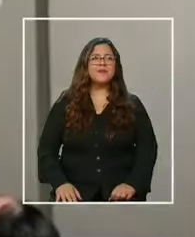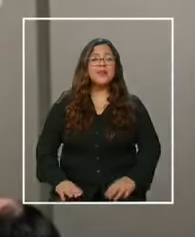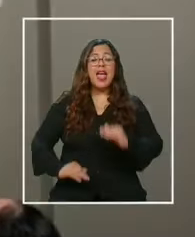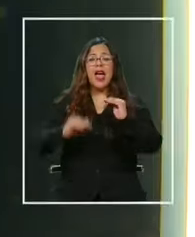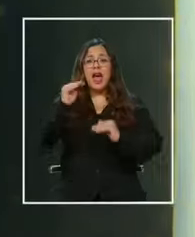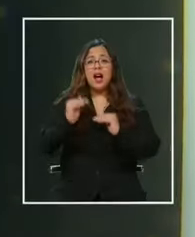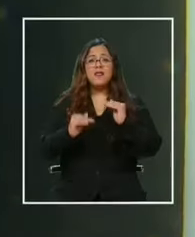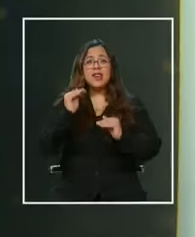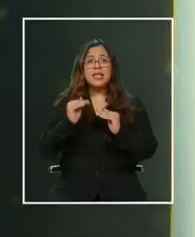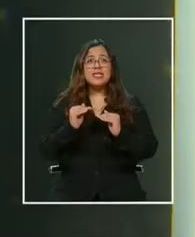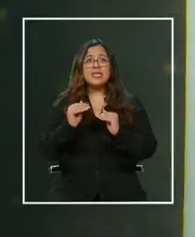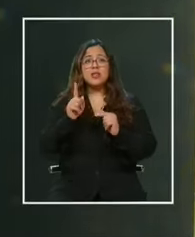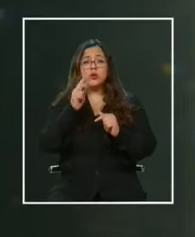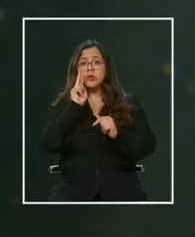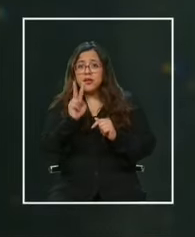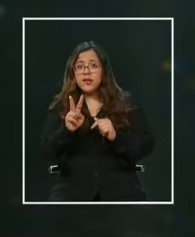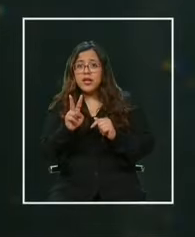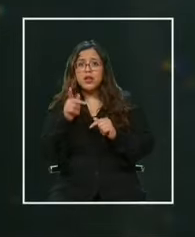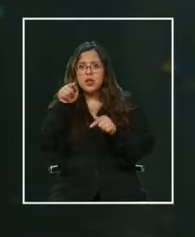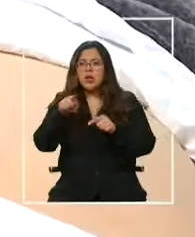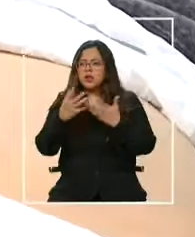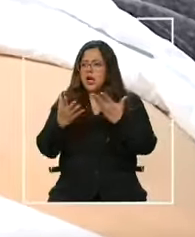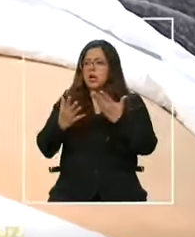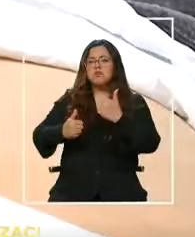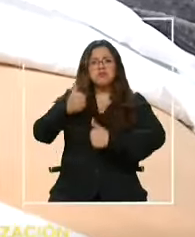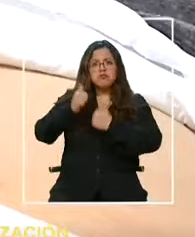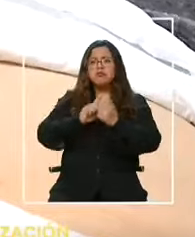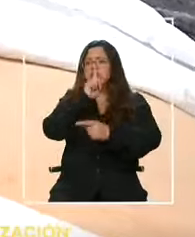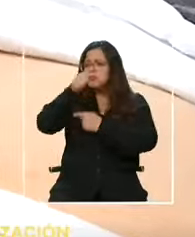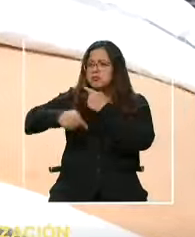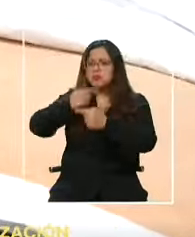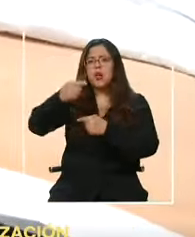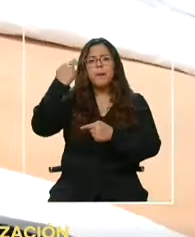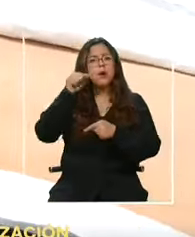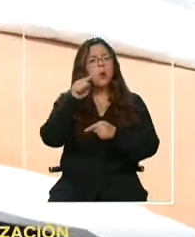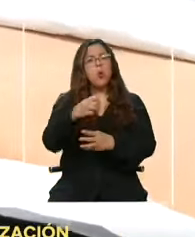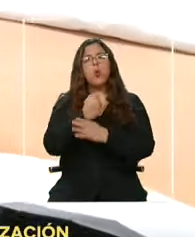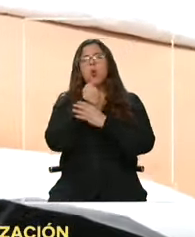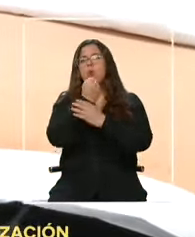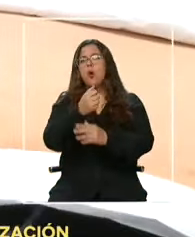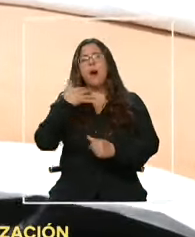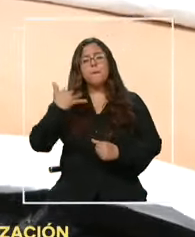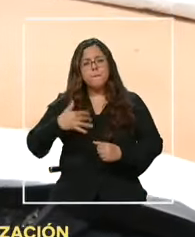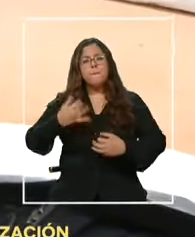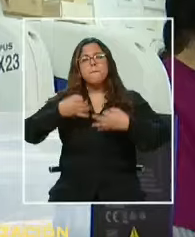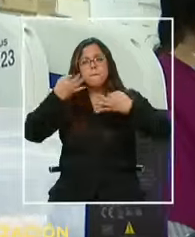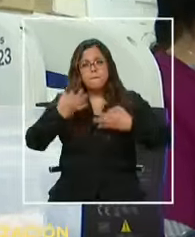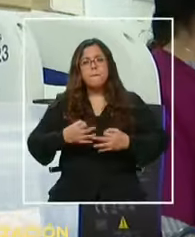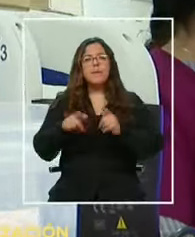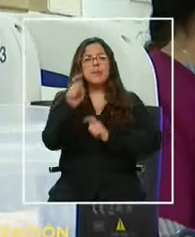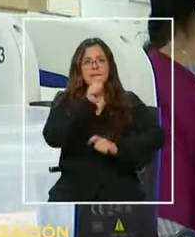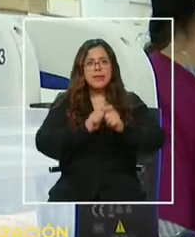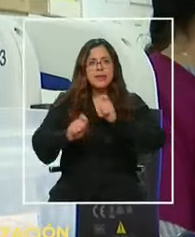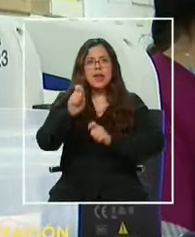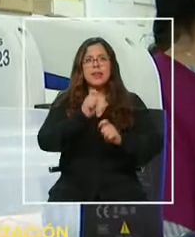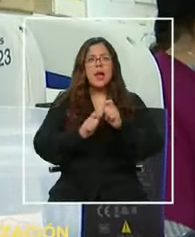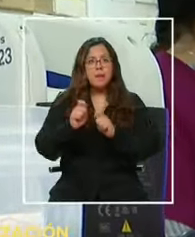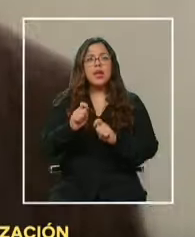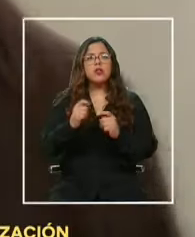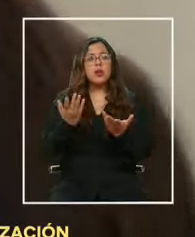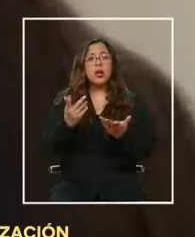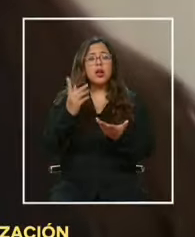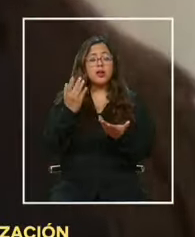veces invisibles entre las carreras más tradicionales, pero de un aporte inmenso para atenciones y tratamientos cada vez